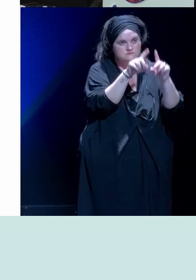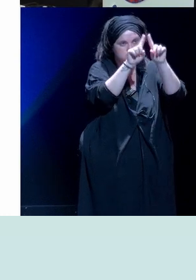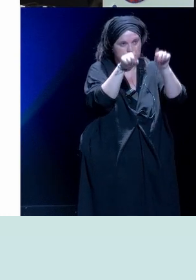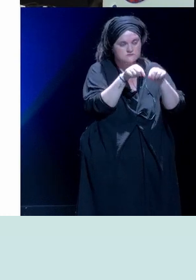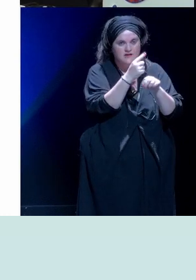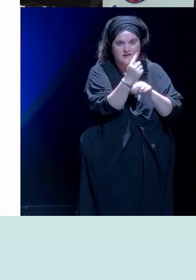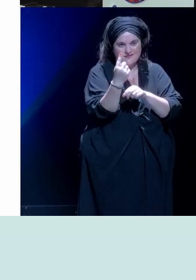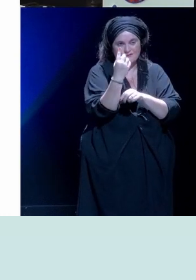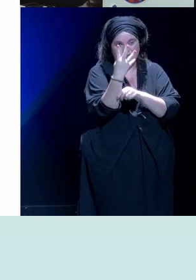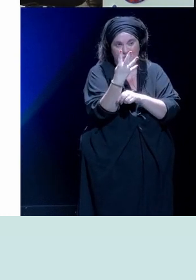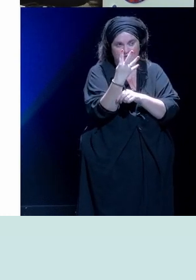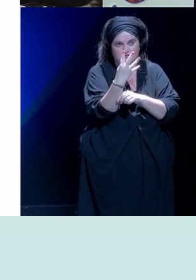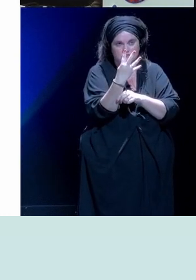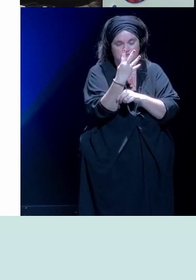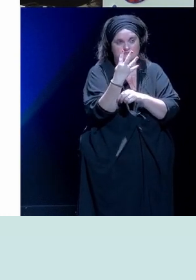estos cuadrados.